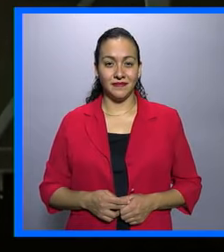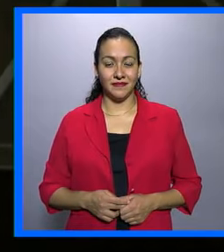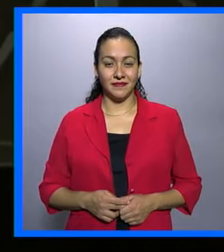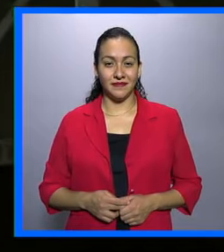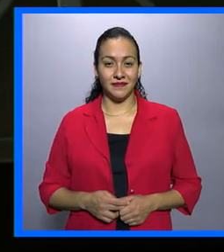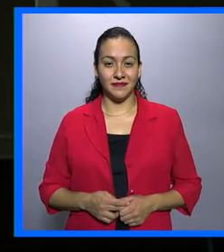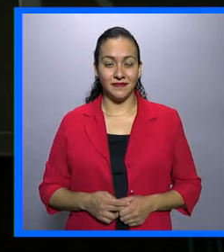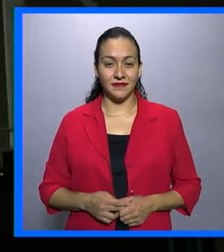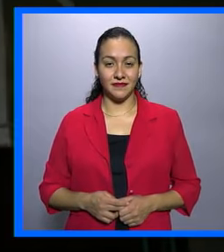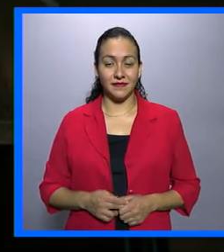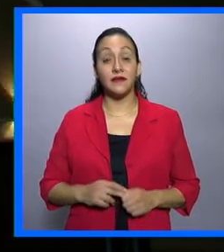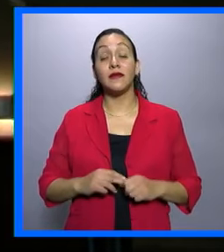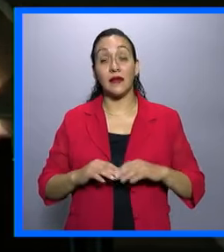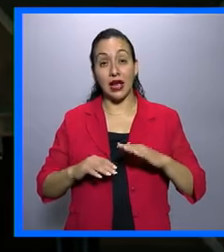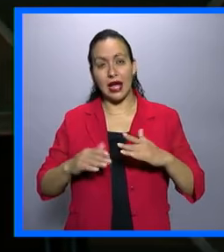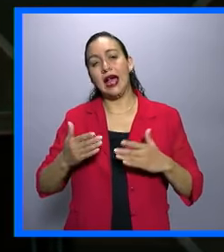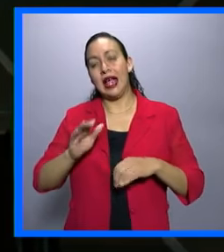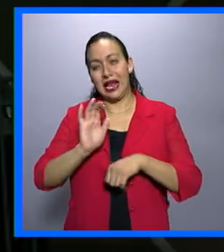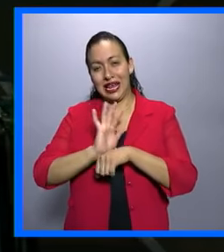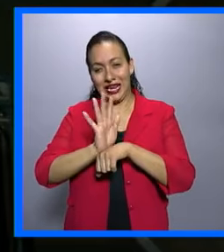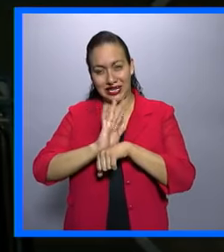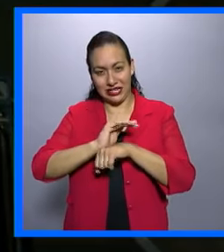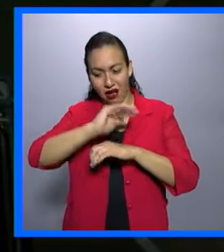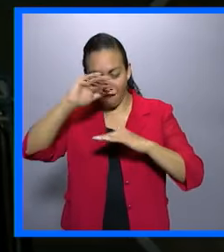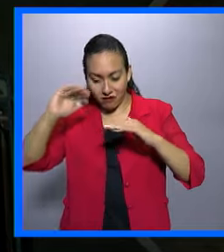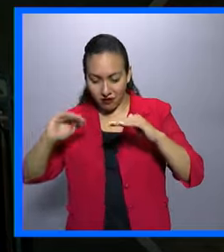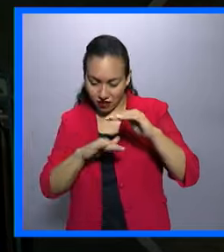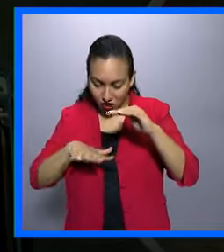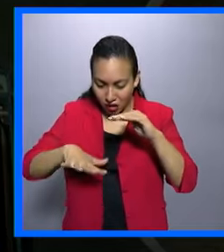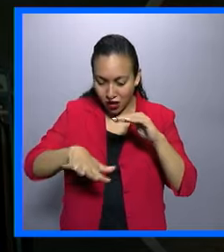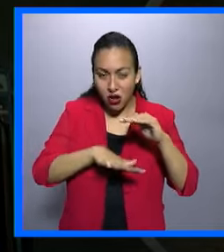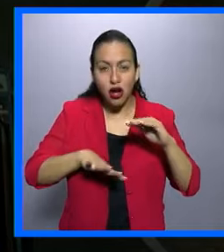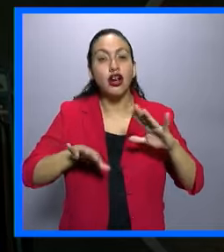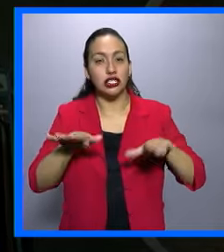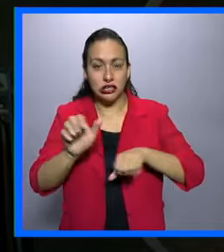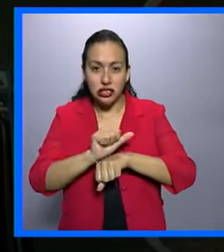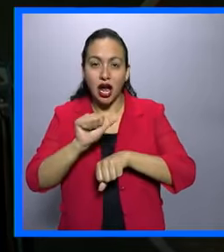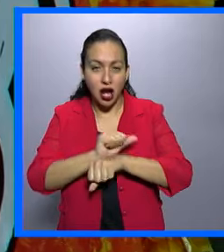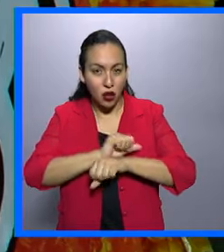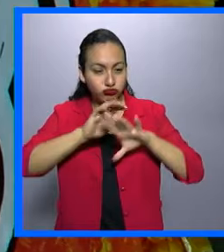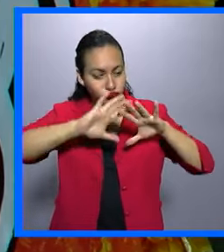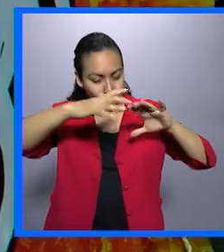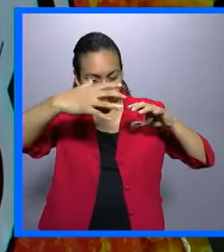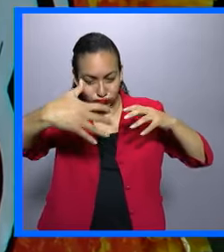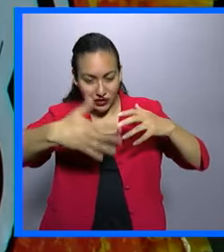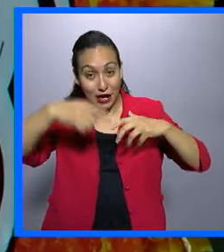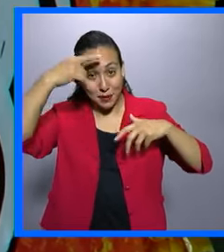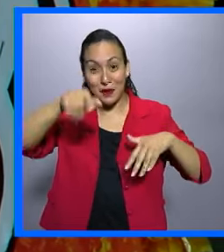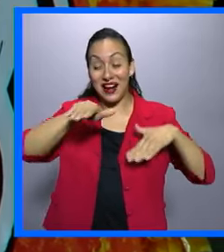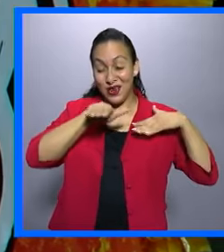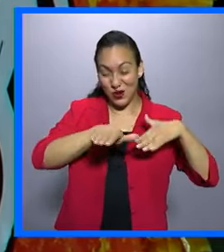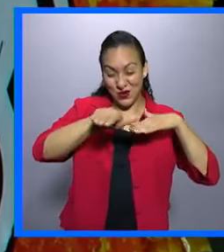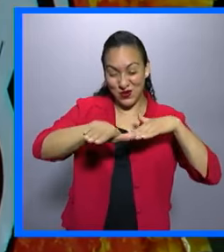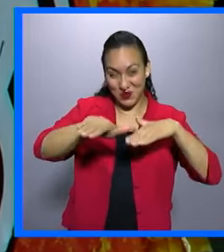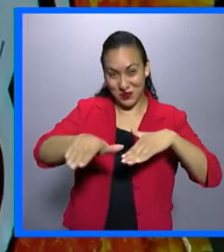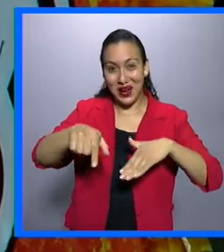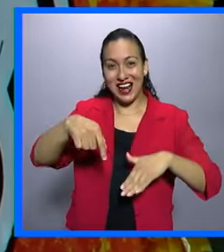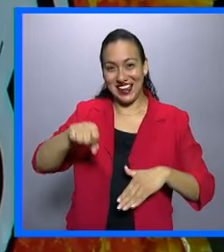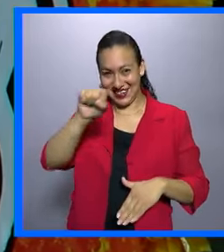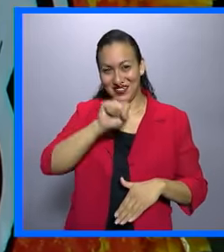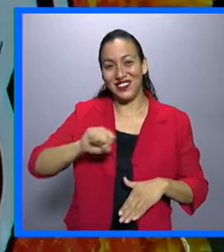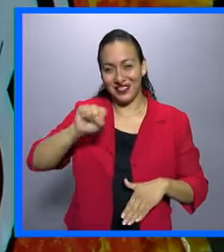En la planta baja de lo que fue el Cine Cosmos, ya van tomando forma los carros alegóricos para el desfile del próximo sábado, en